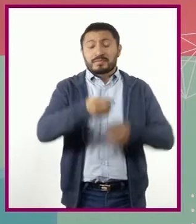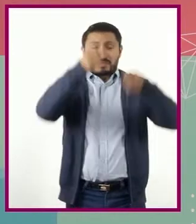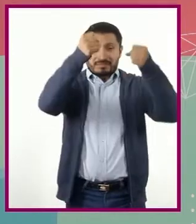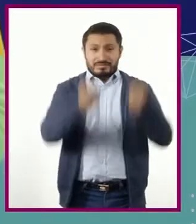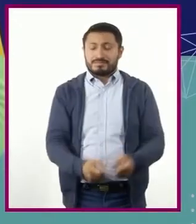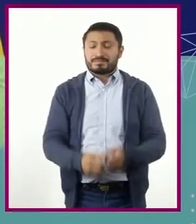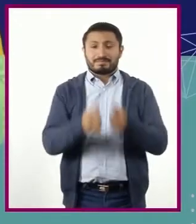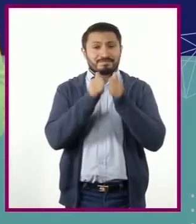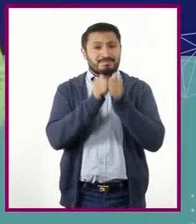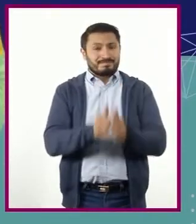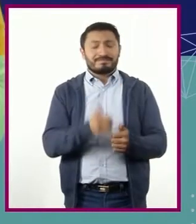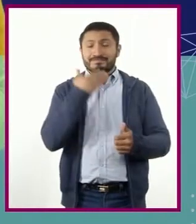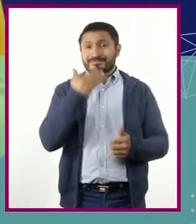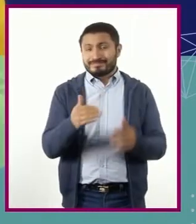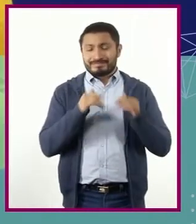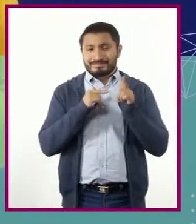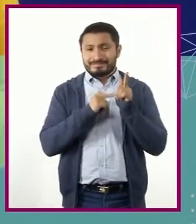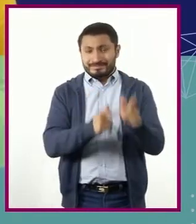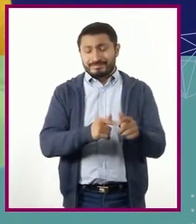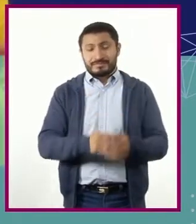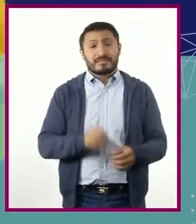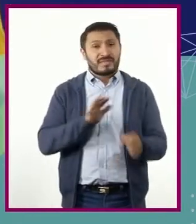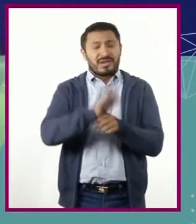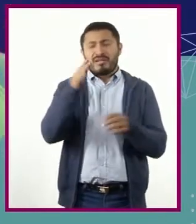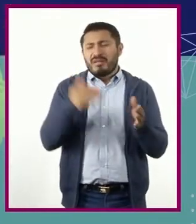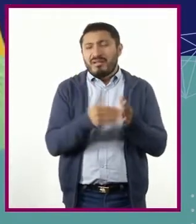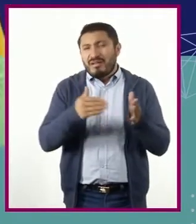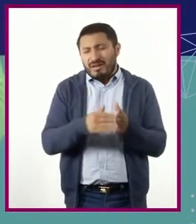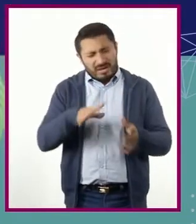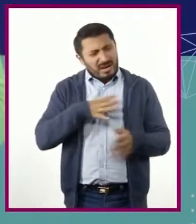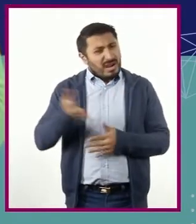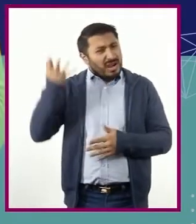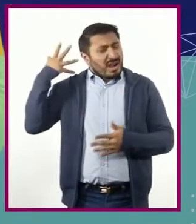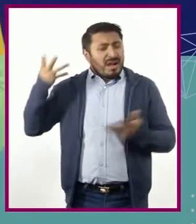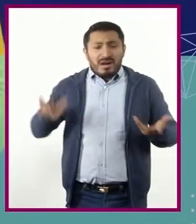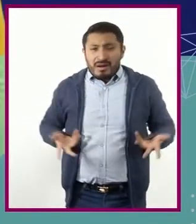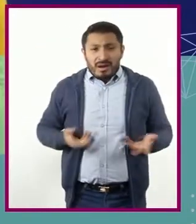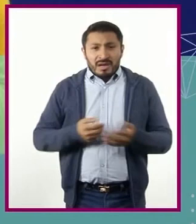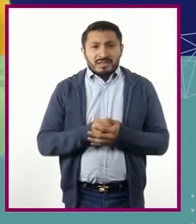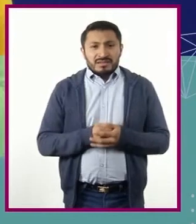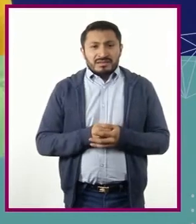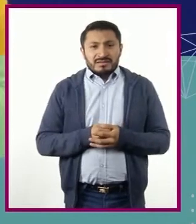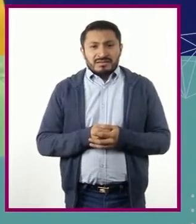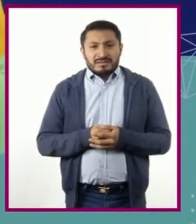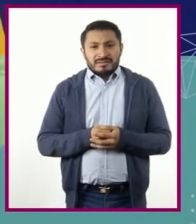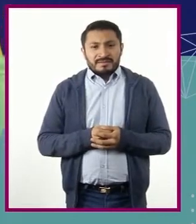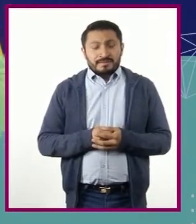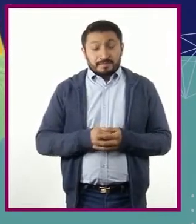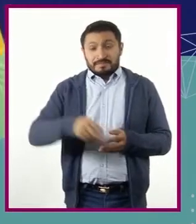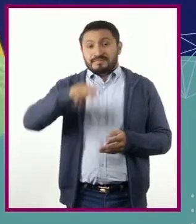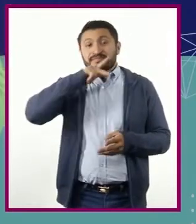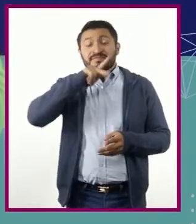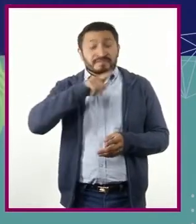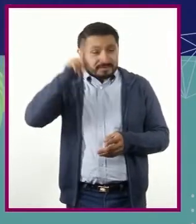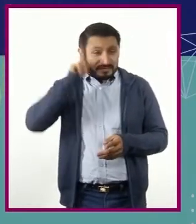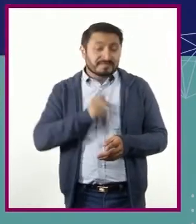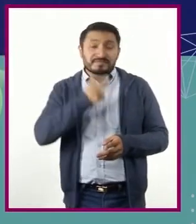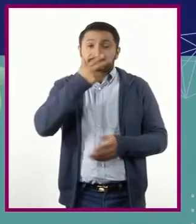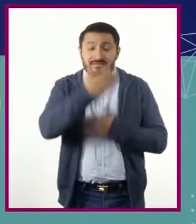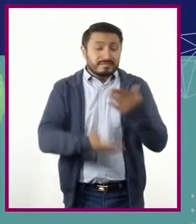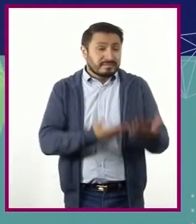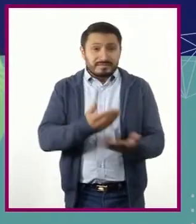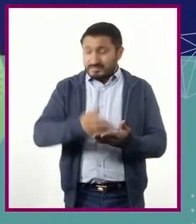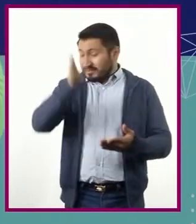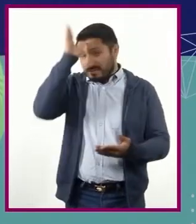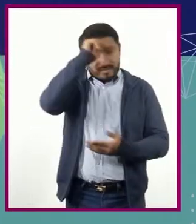estabilidad. ¿Cuáles eran los impedimentos que existían? Que el padre de la dama no estuviera de acuerdo porque